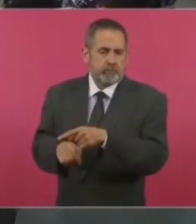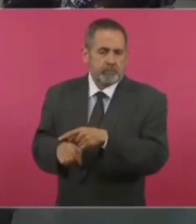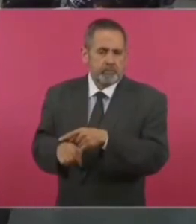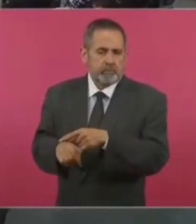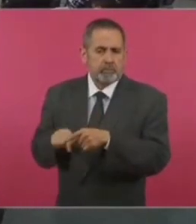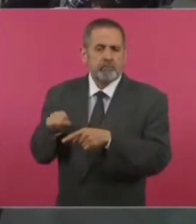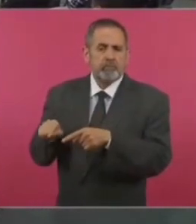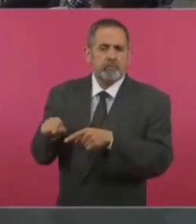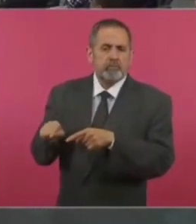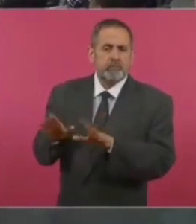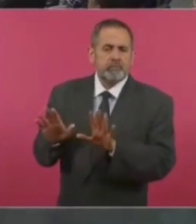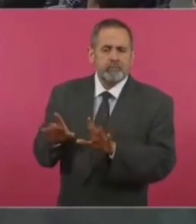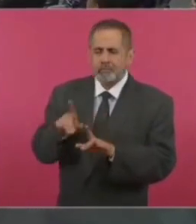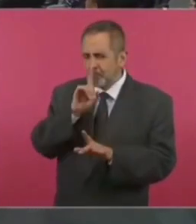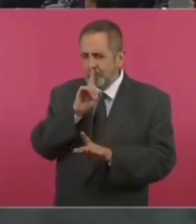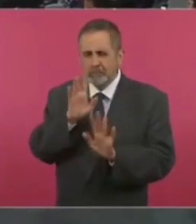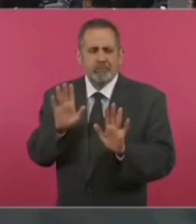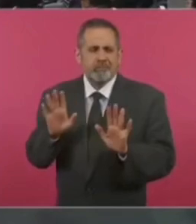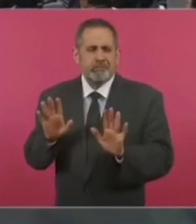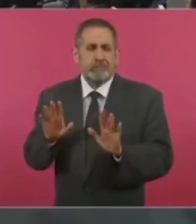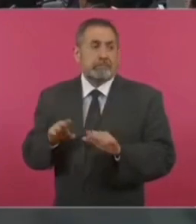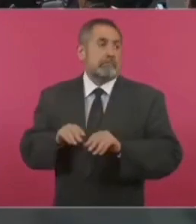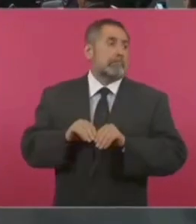pues que esto se manejara